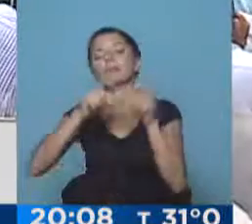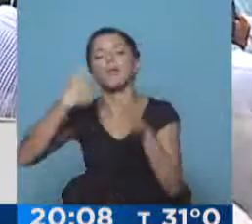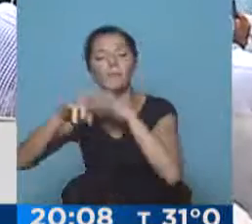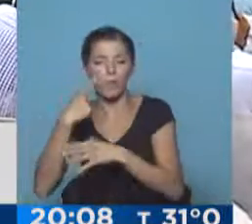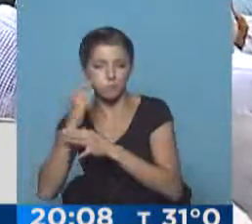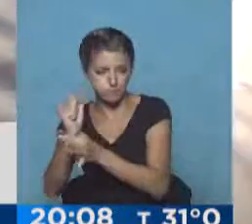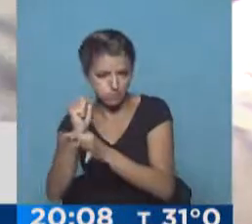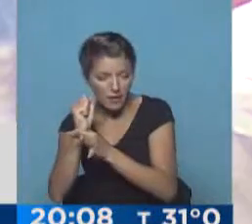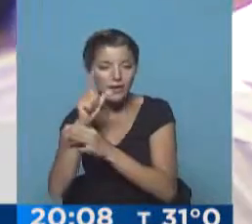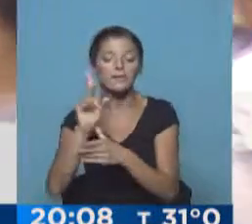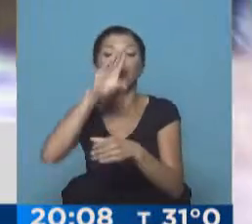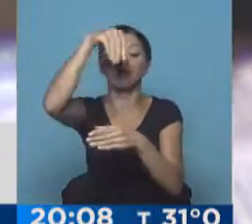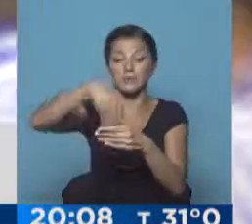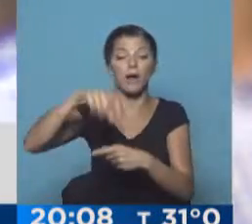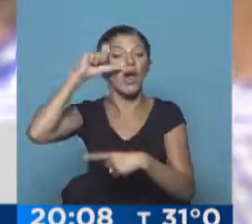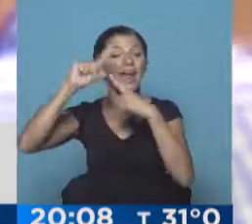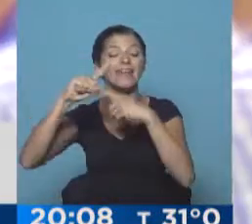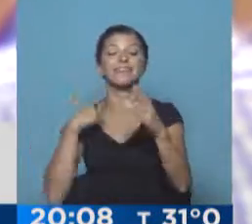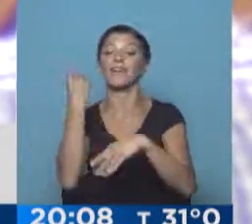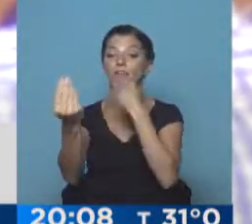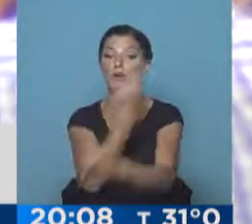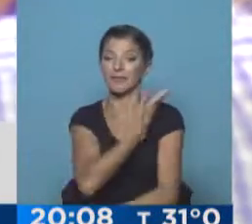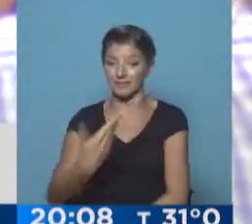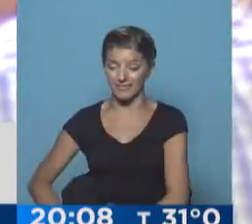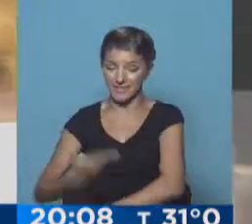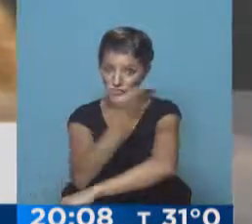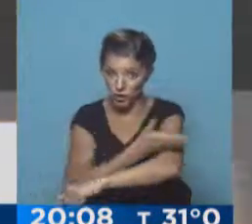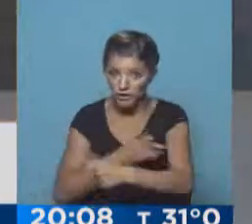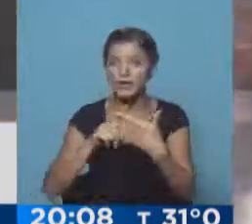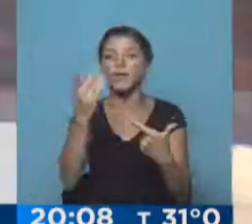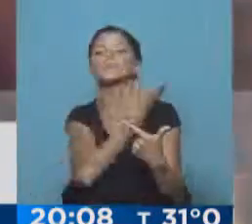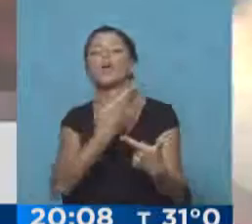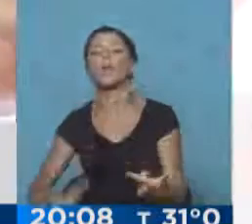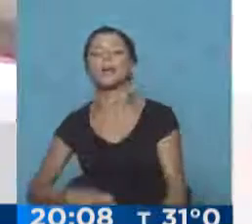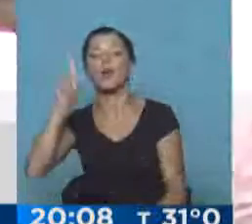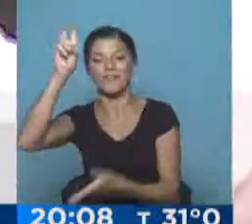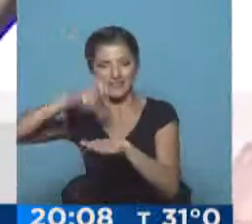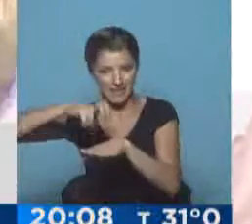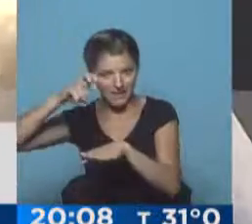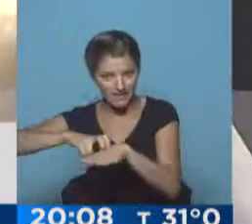encuentro estuvieron el ex candidato presidencial Daniel Scioli, el gobernador salteño Juan